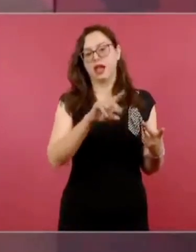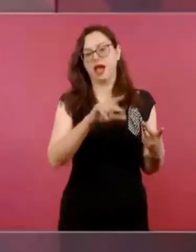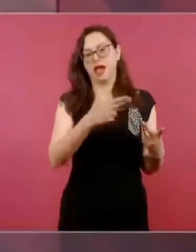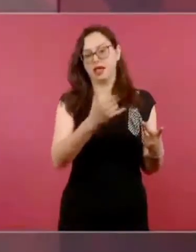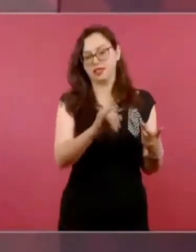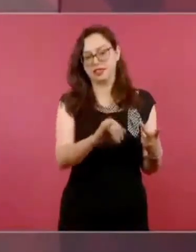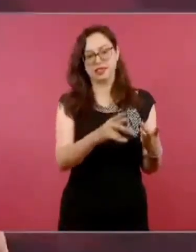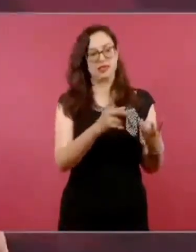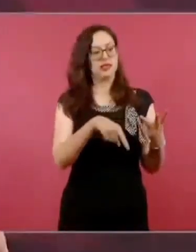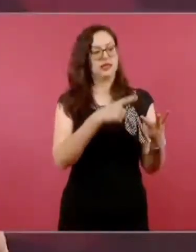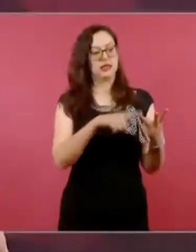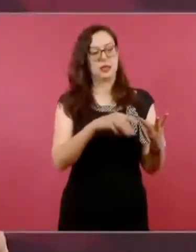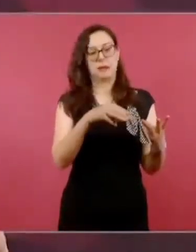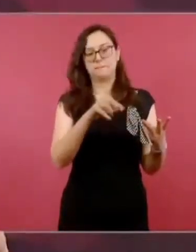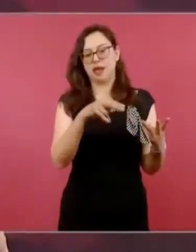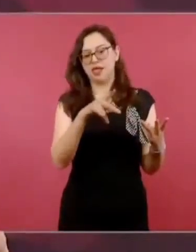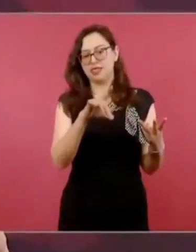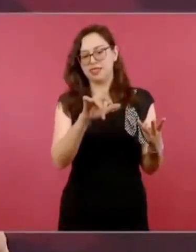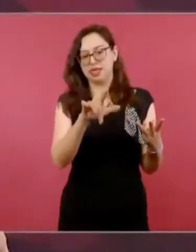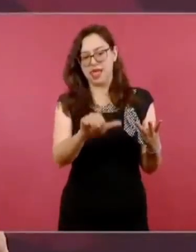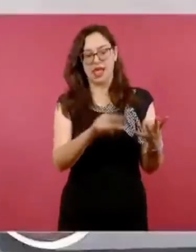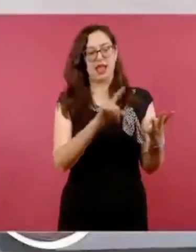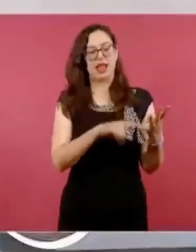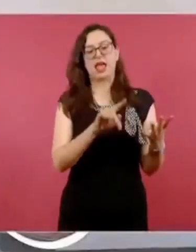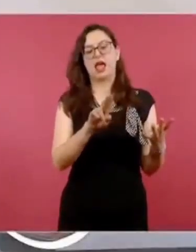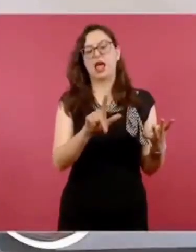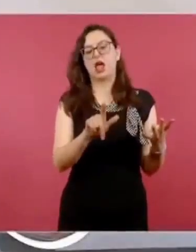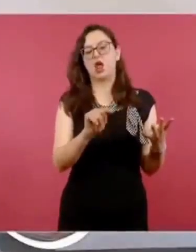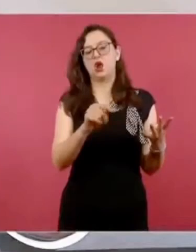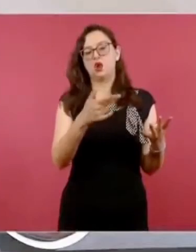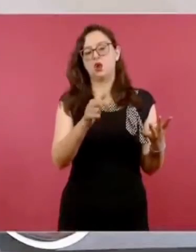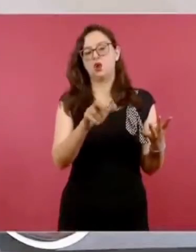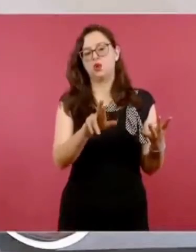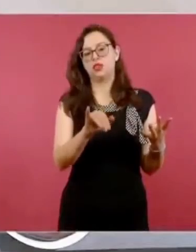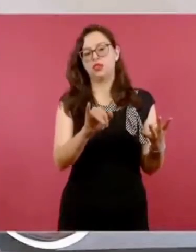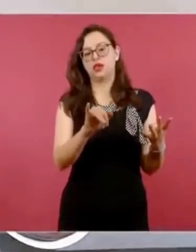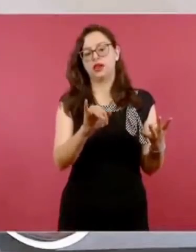de Mandela, de Luther King,